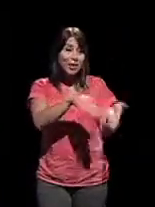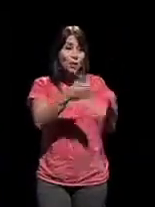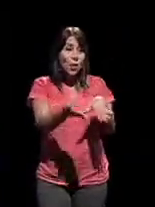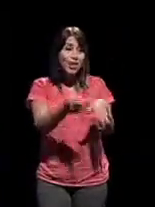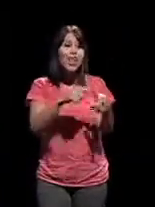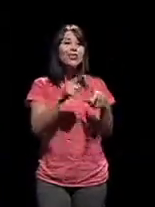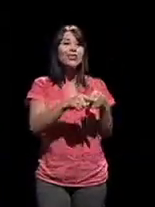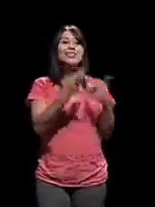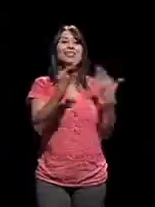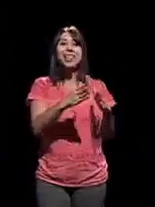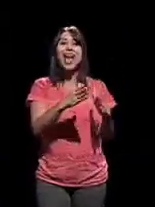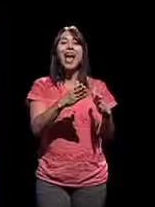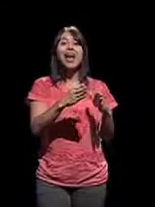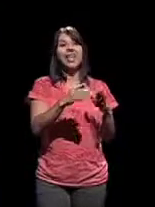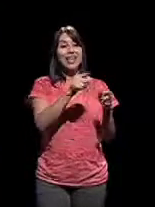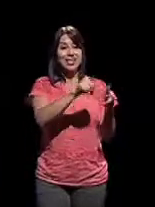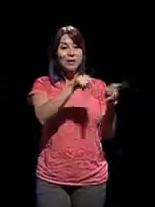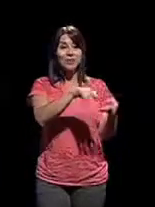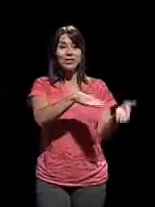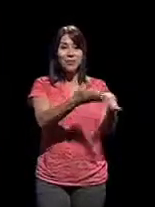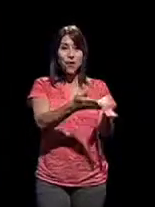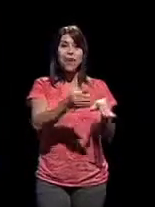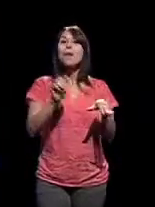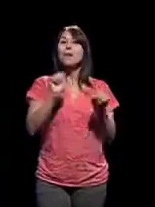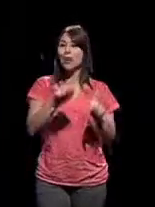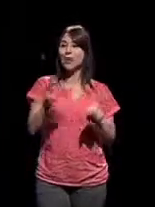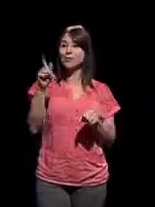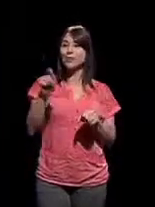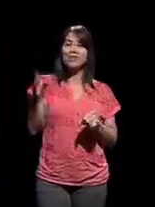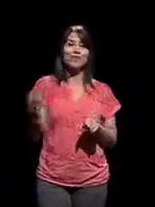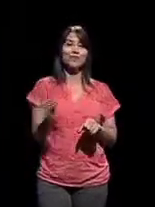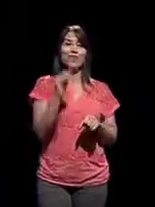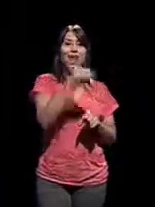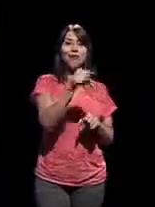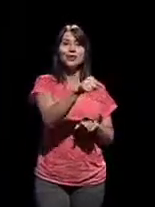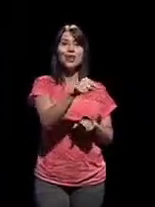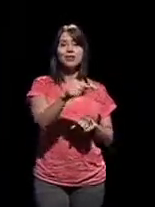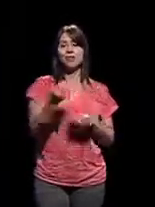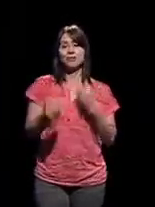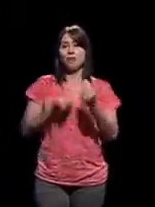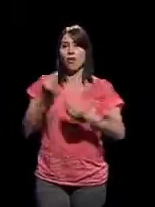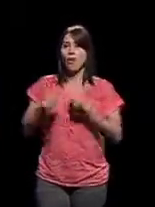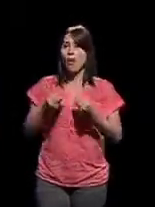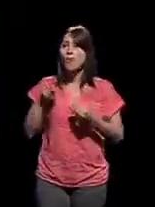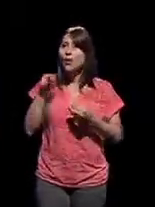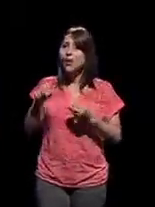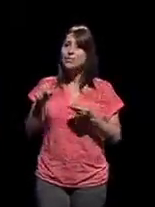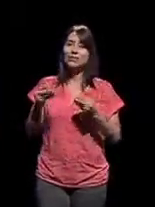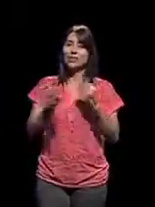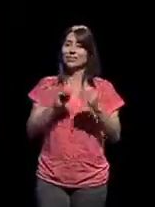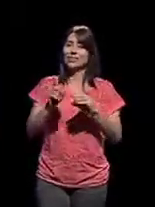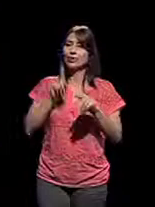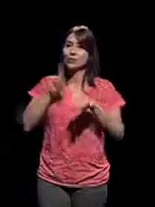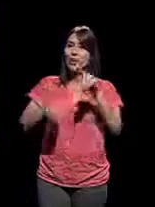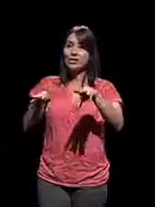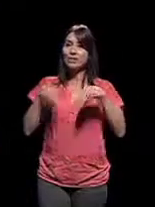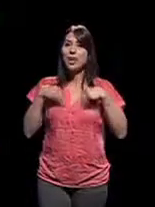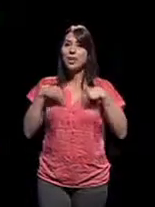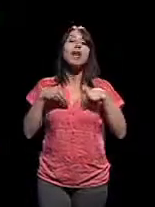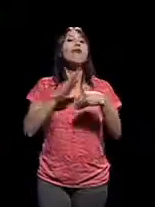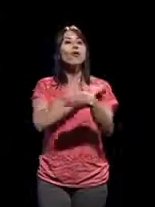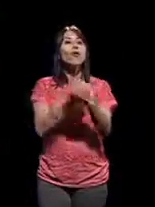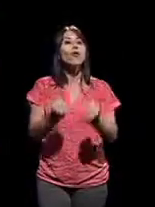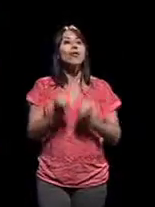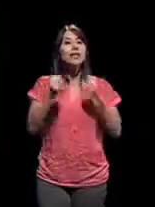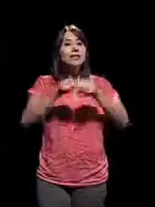usted poder dársela, lo cual es absolutamente perverso e inaceptable. Entonces, el tema tiene que ver no solo con fortalecer pensiones, sino con